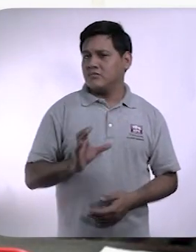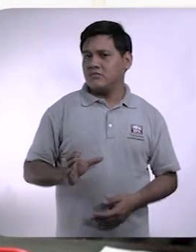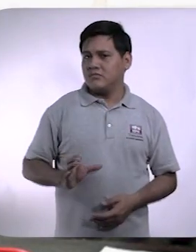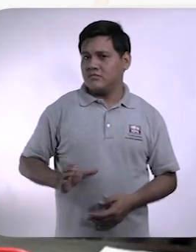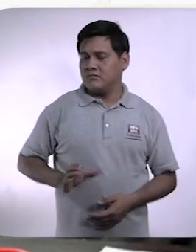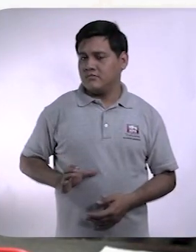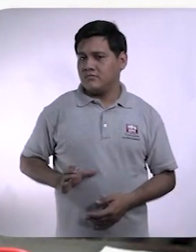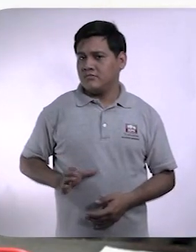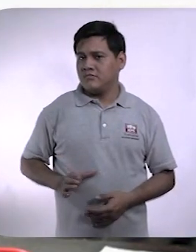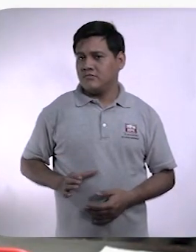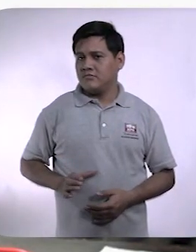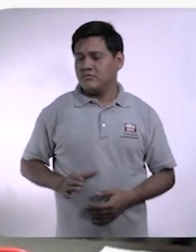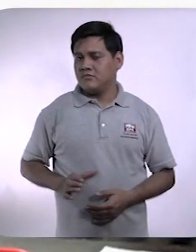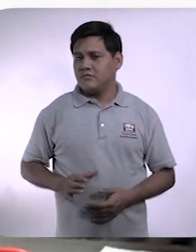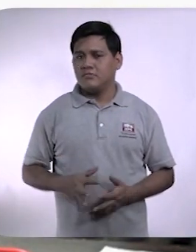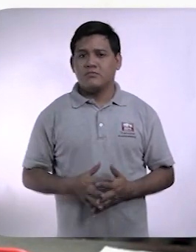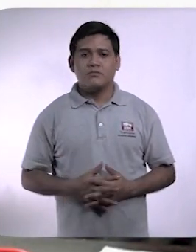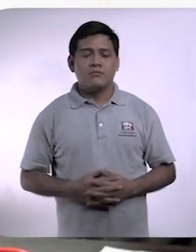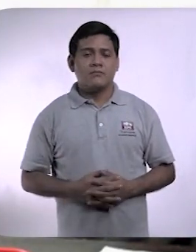candidaturas que van